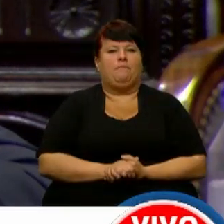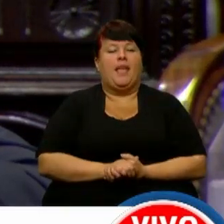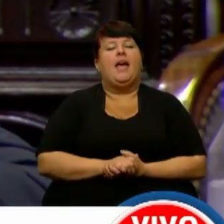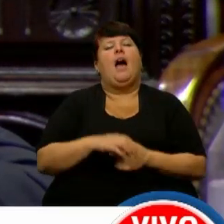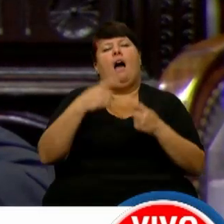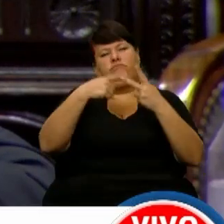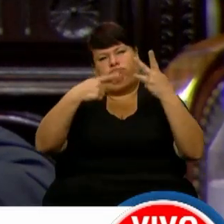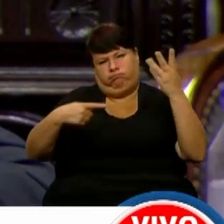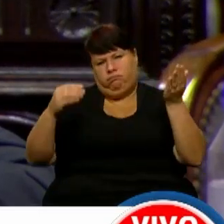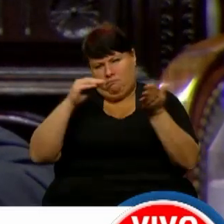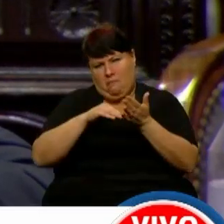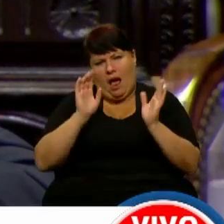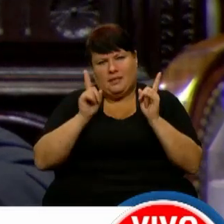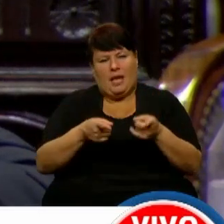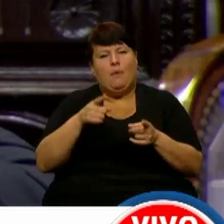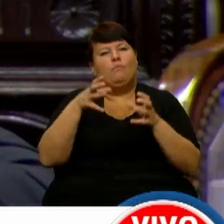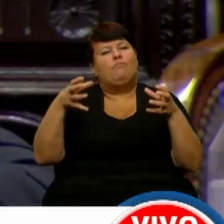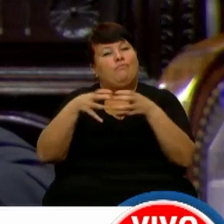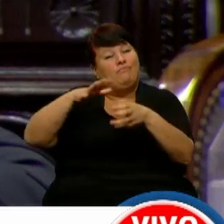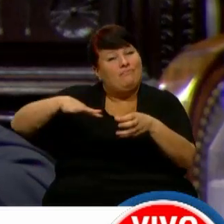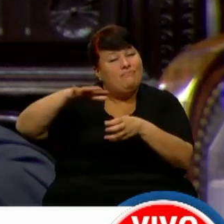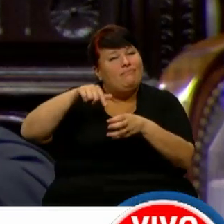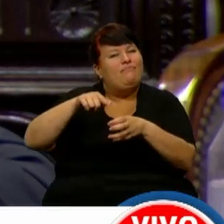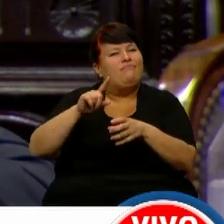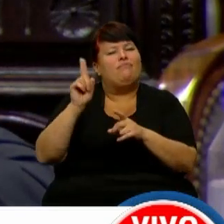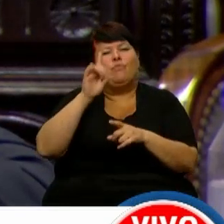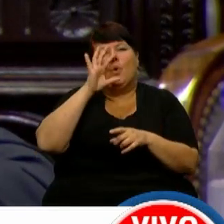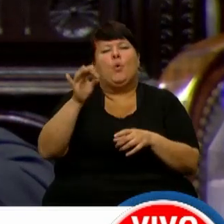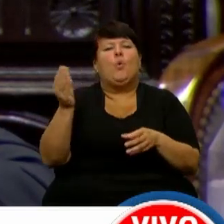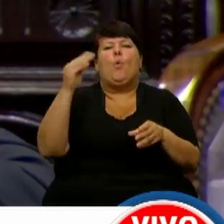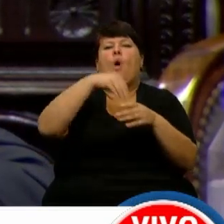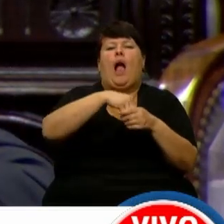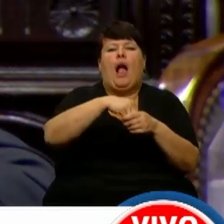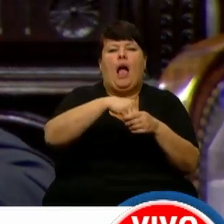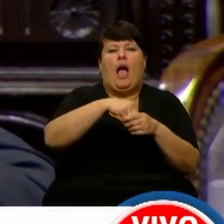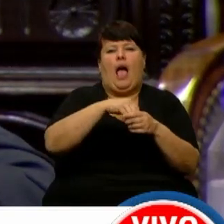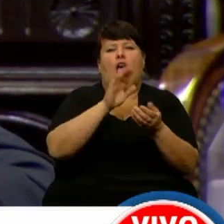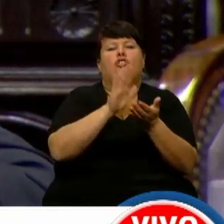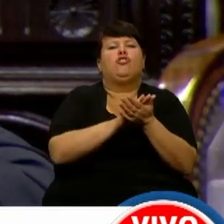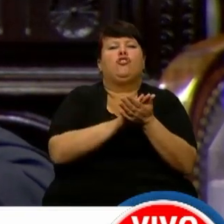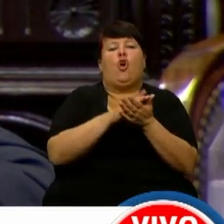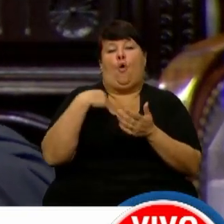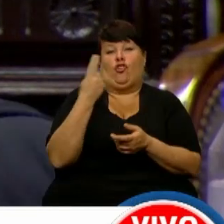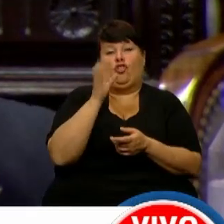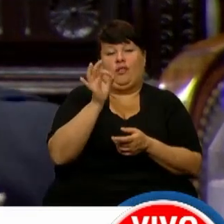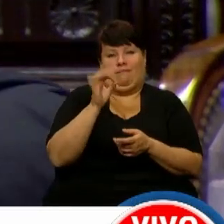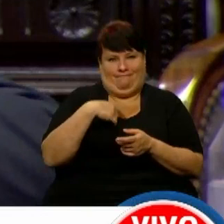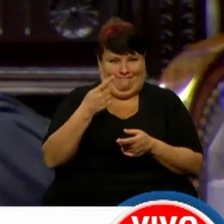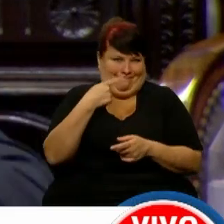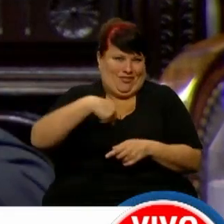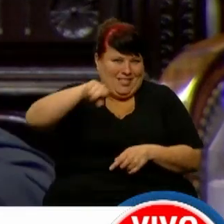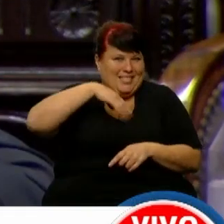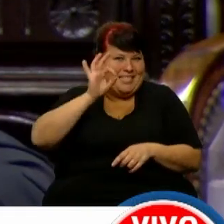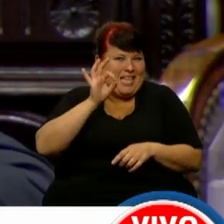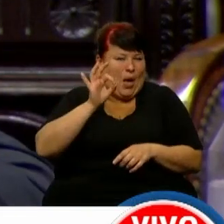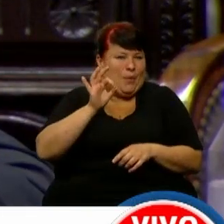Pero hay muchas otras cosas. Estamos hablando de un sector que no participa de lo que conocemos nosotros